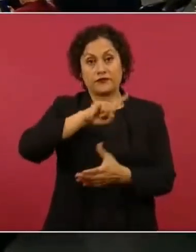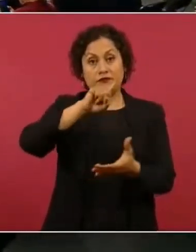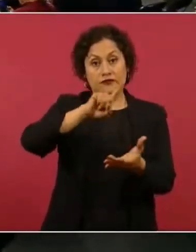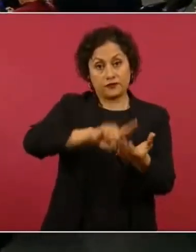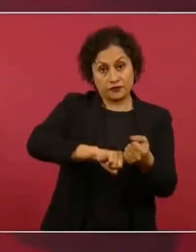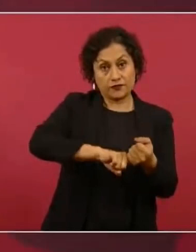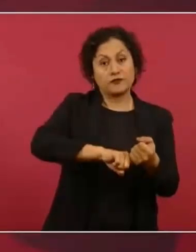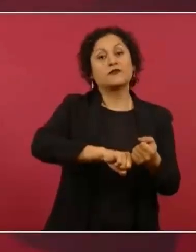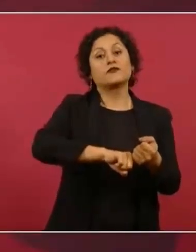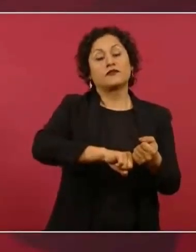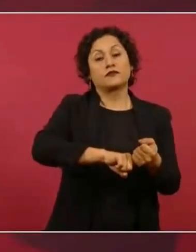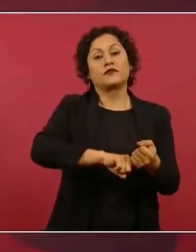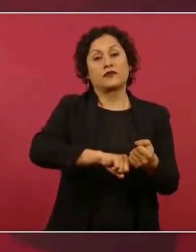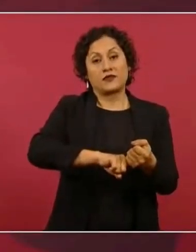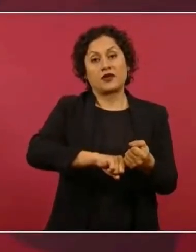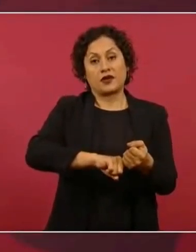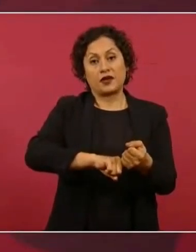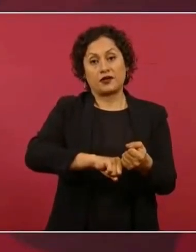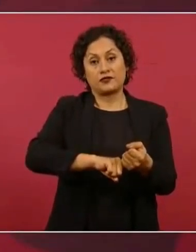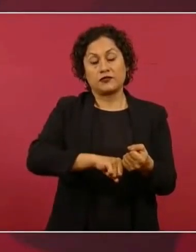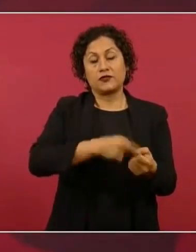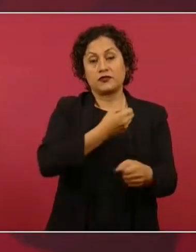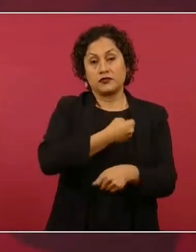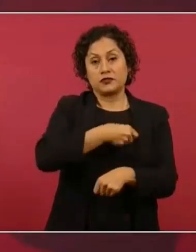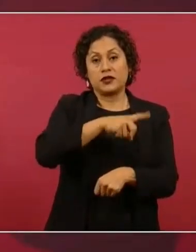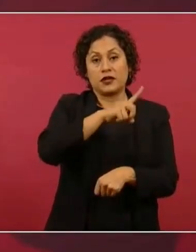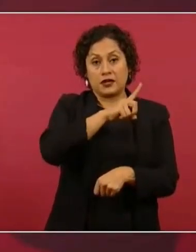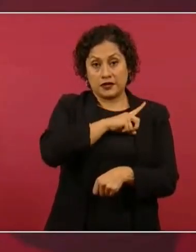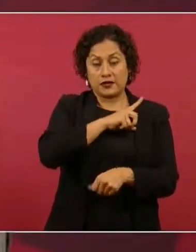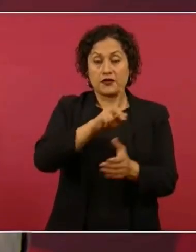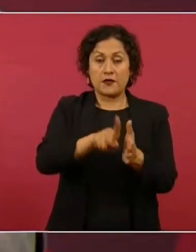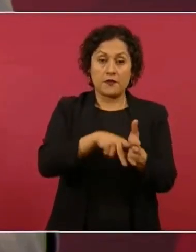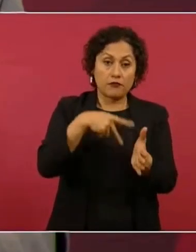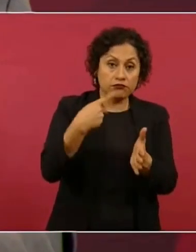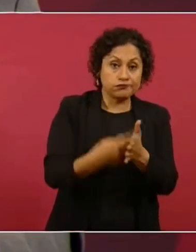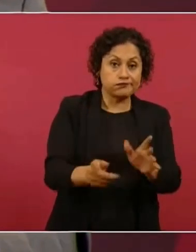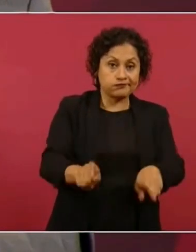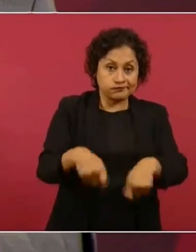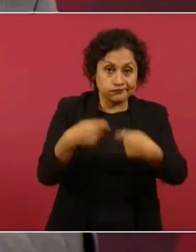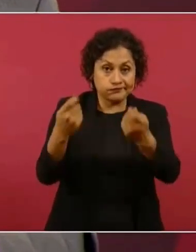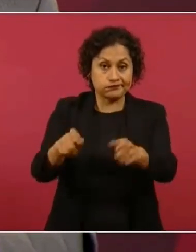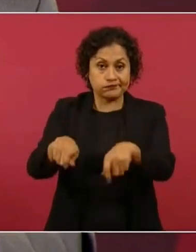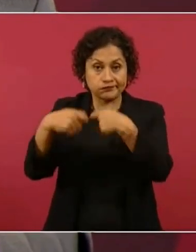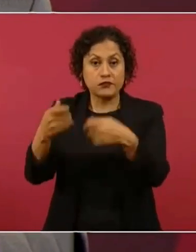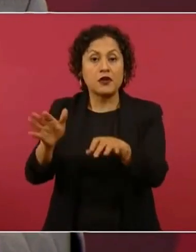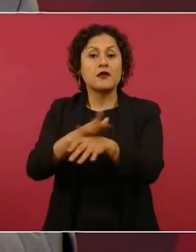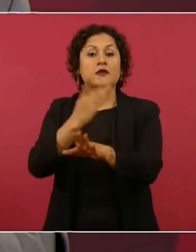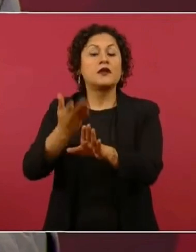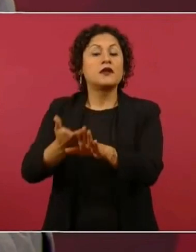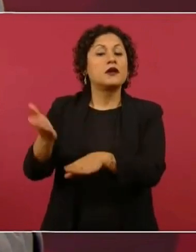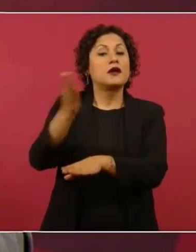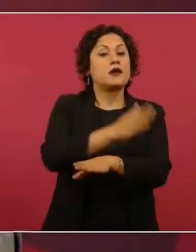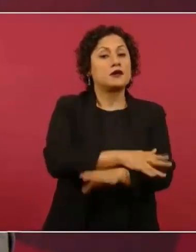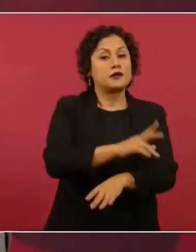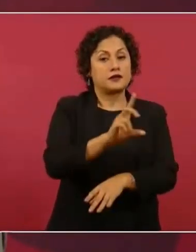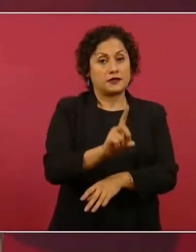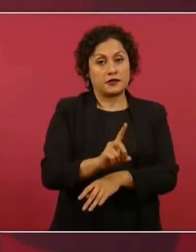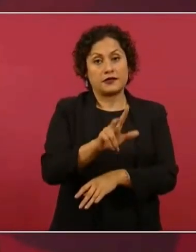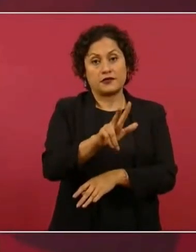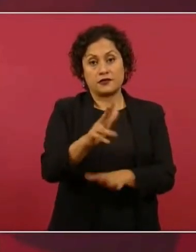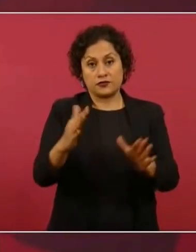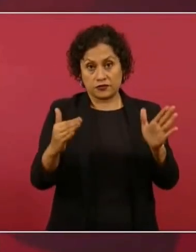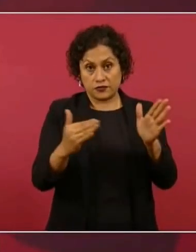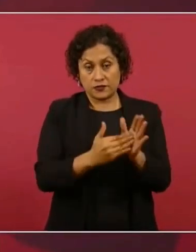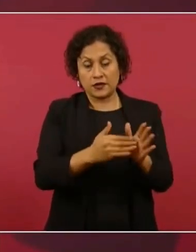80 mil elementos del sector